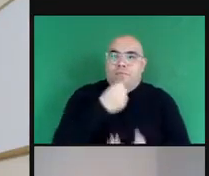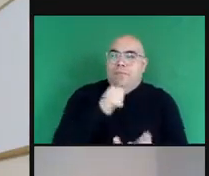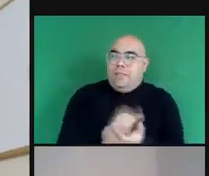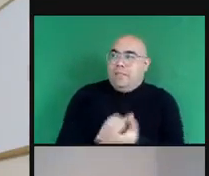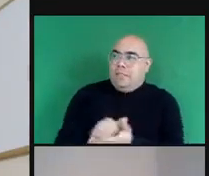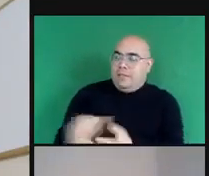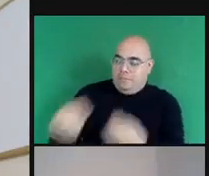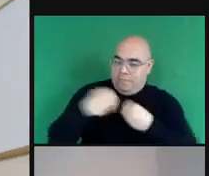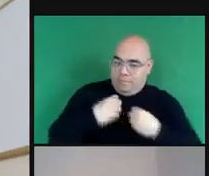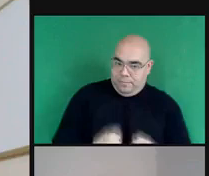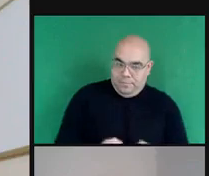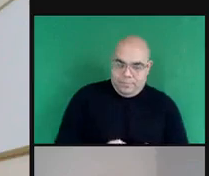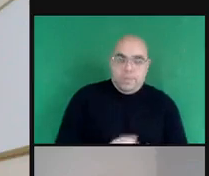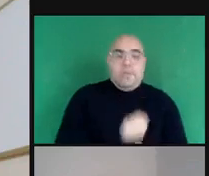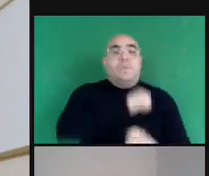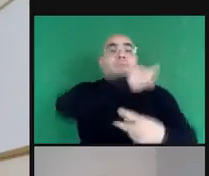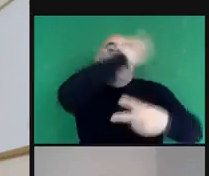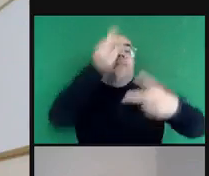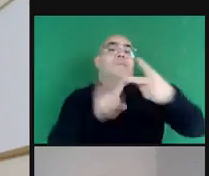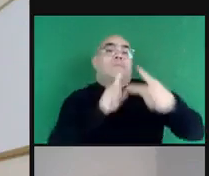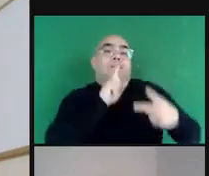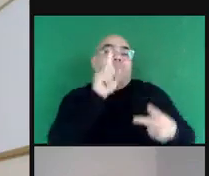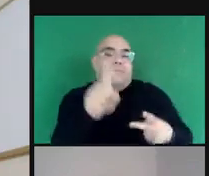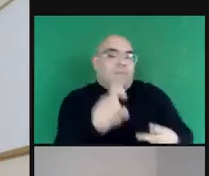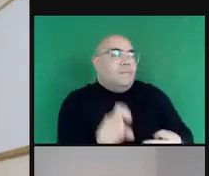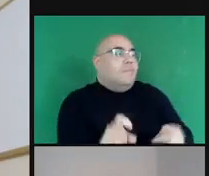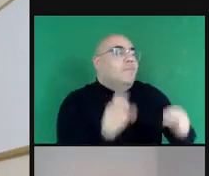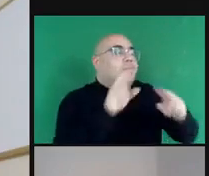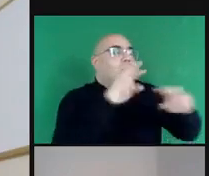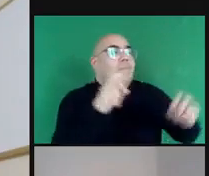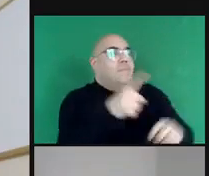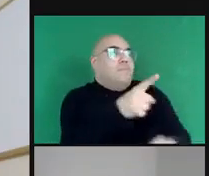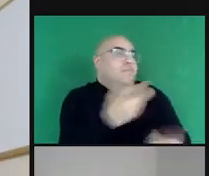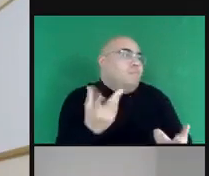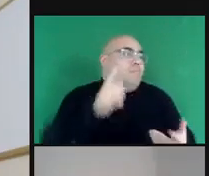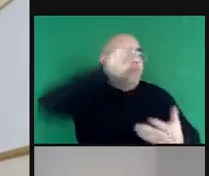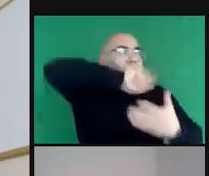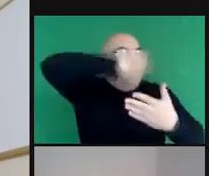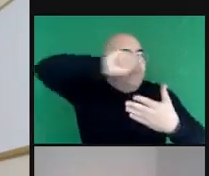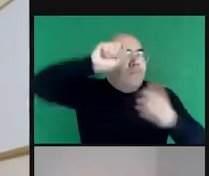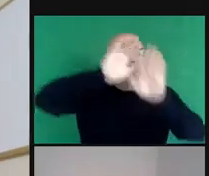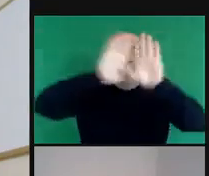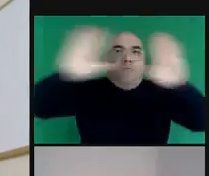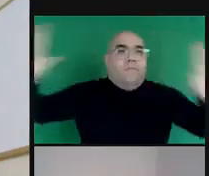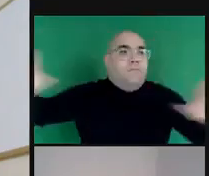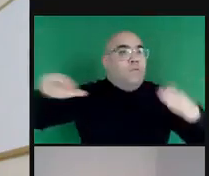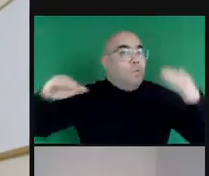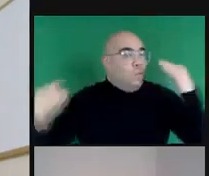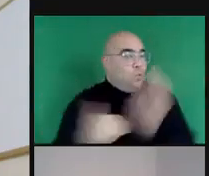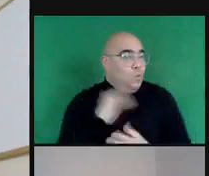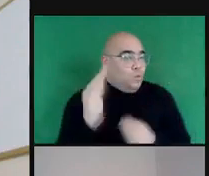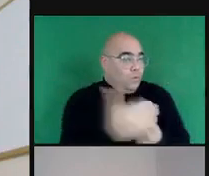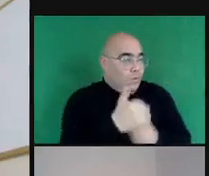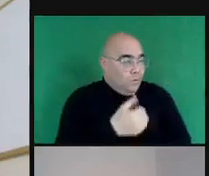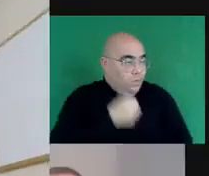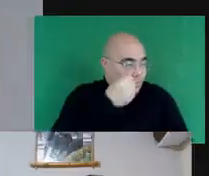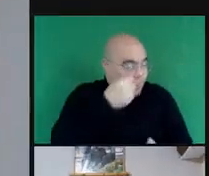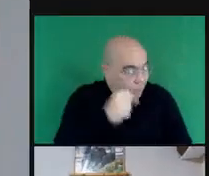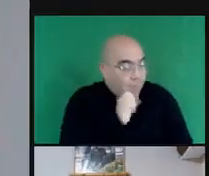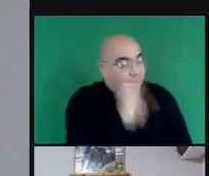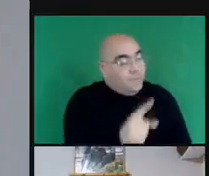¿tú ves la posibilidad de adoptar el graffiti o muralismo o categorizarlo como un nuevo patrimonio? Muchas